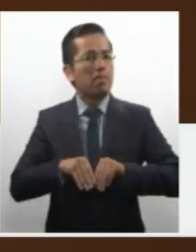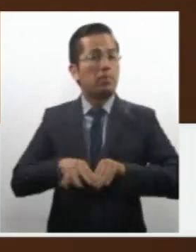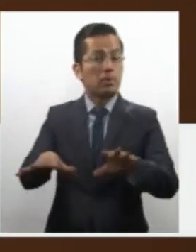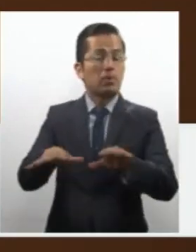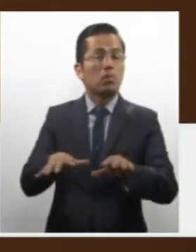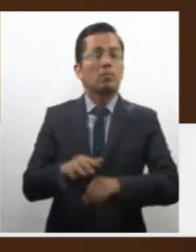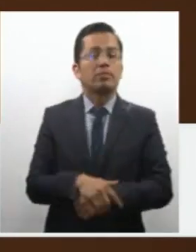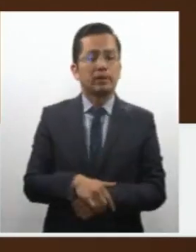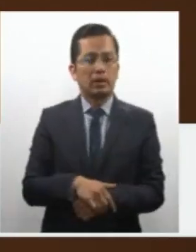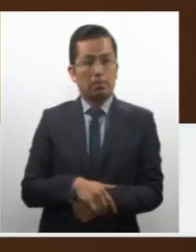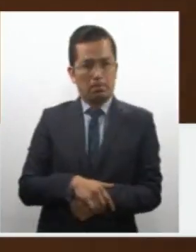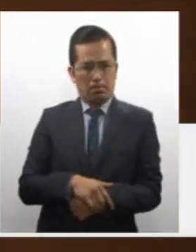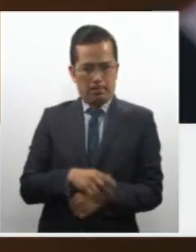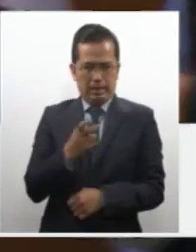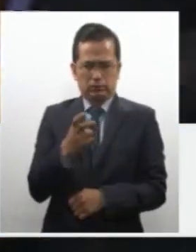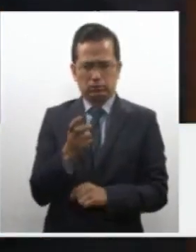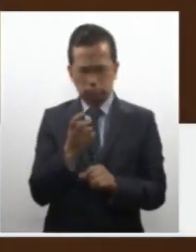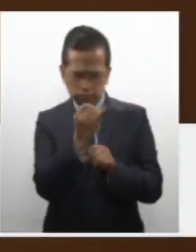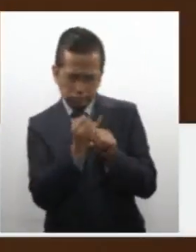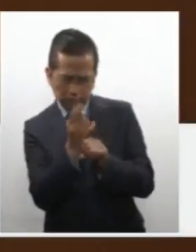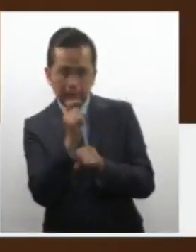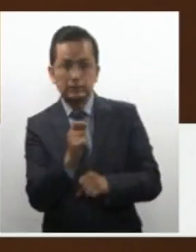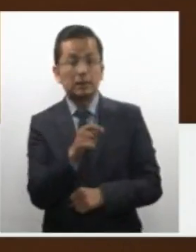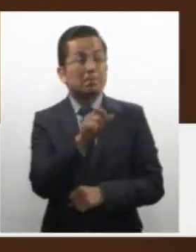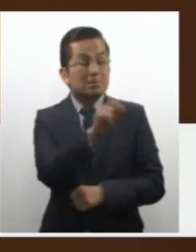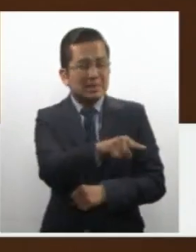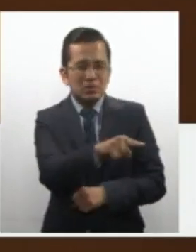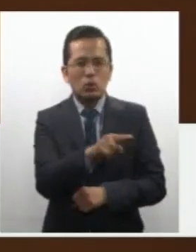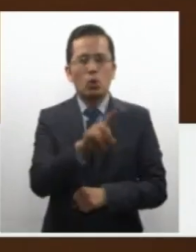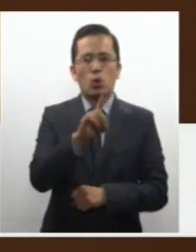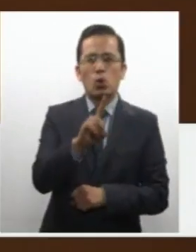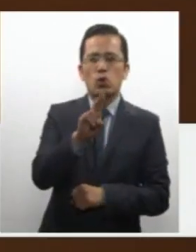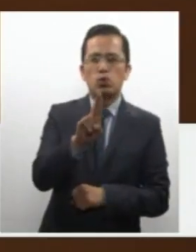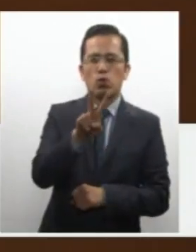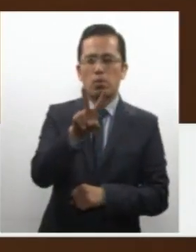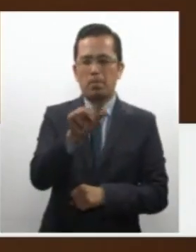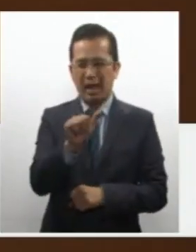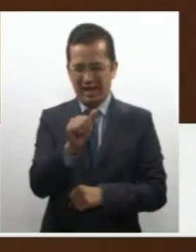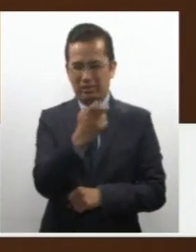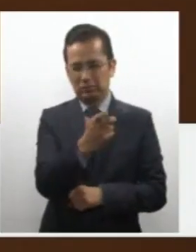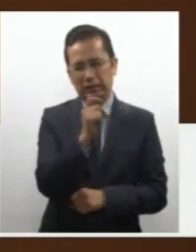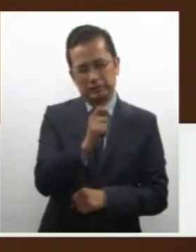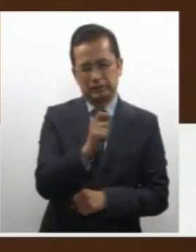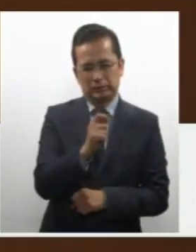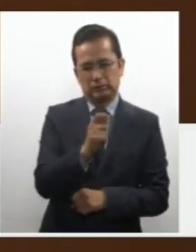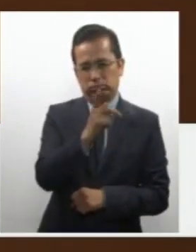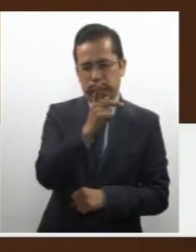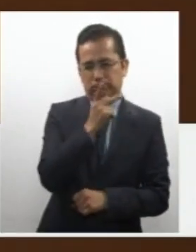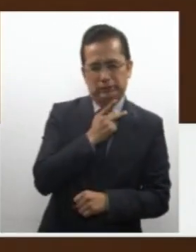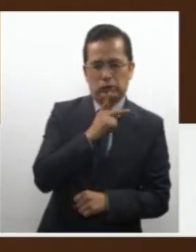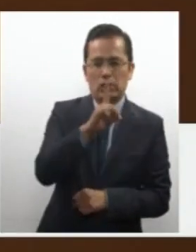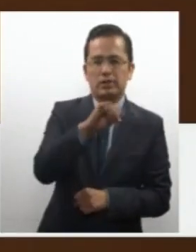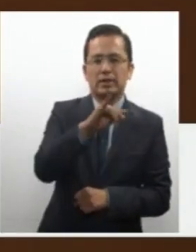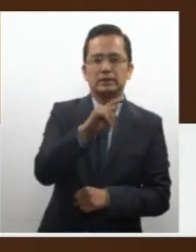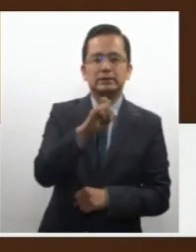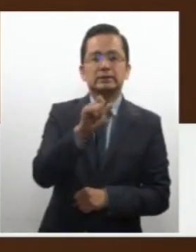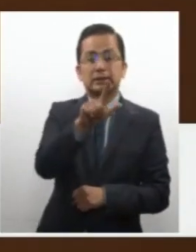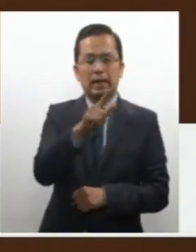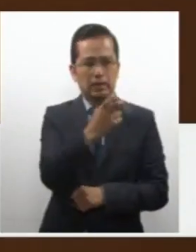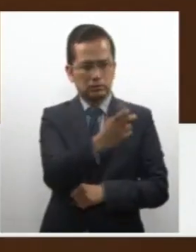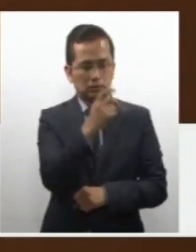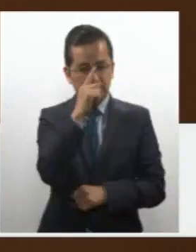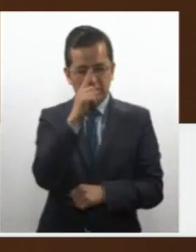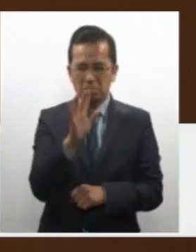este combustible, el DUBA, digo, para que sea una idea, los combustibles que andan ahorita de